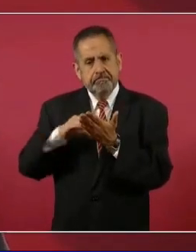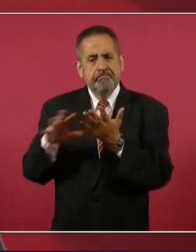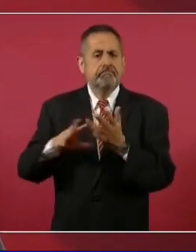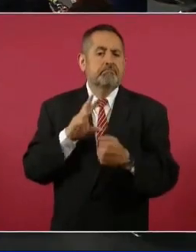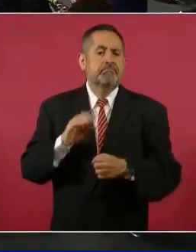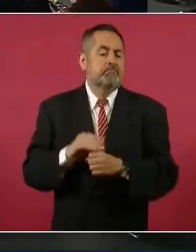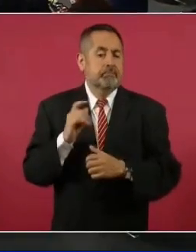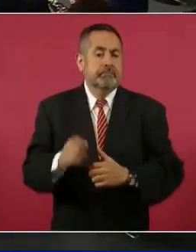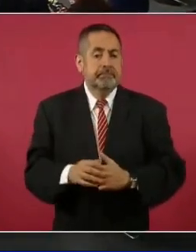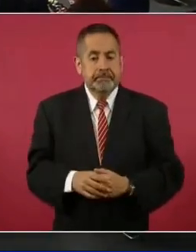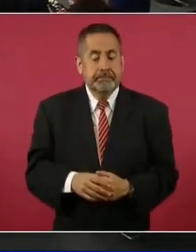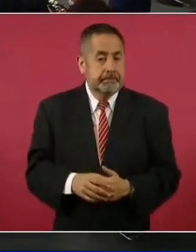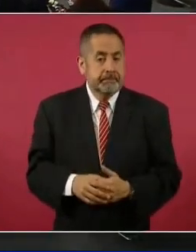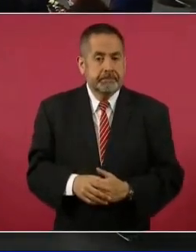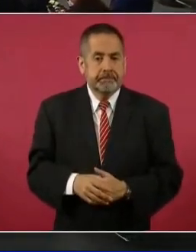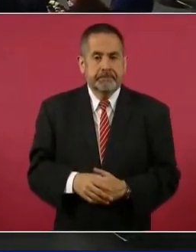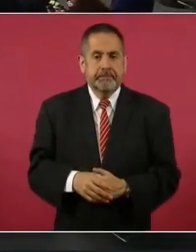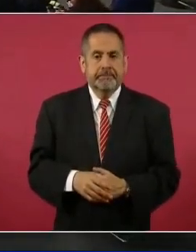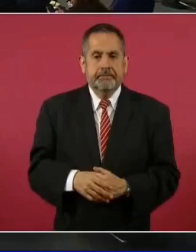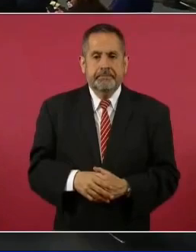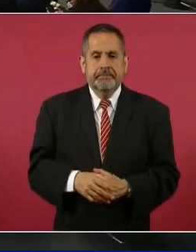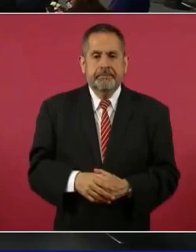Y entonces ellos,